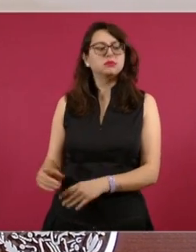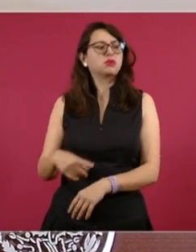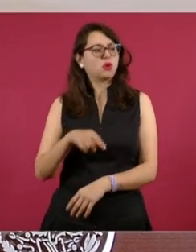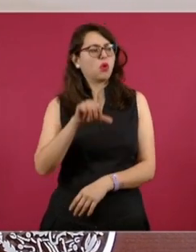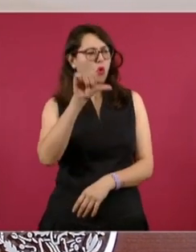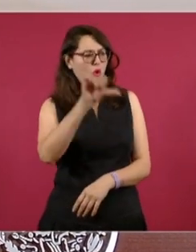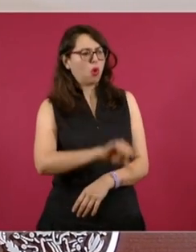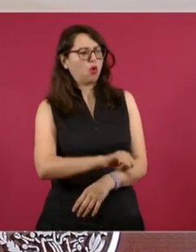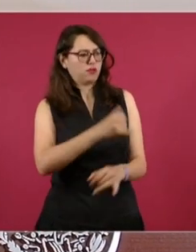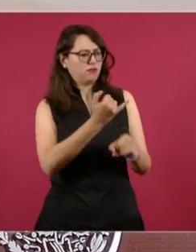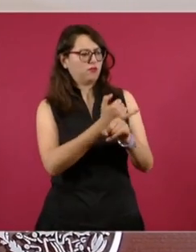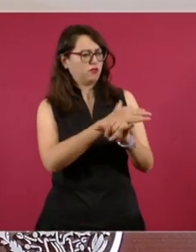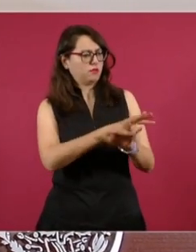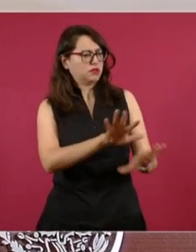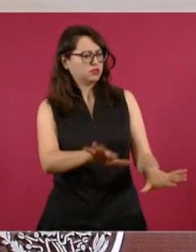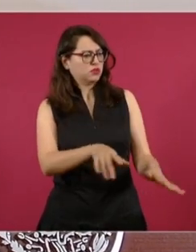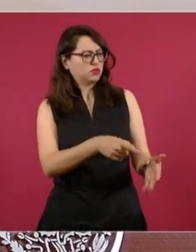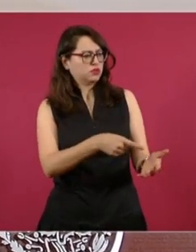Está